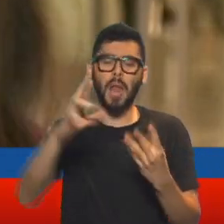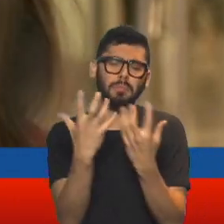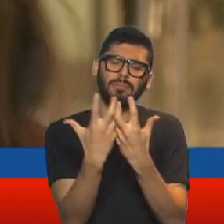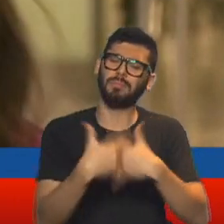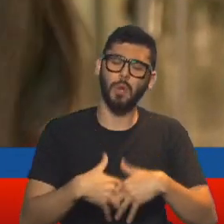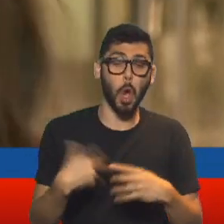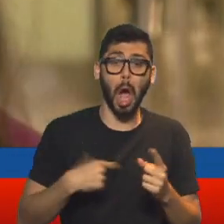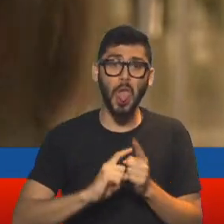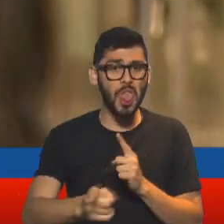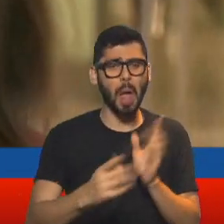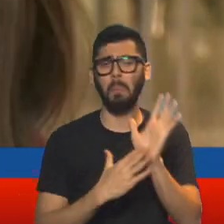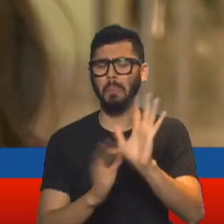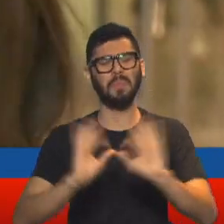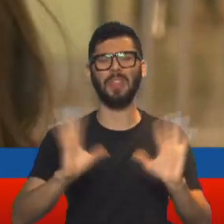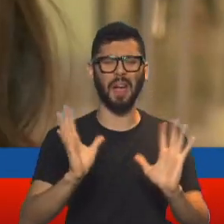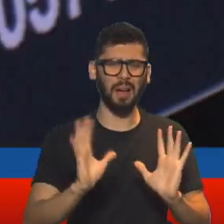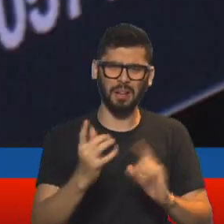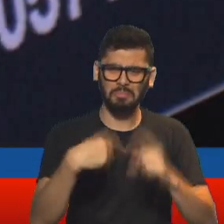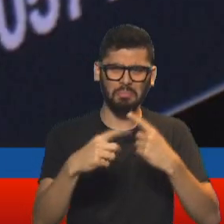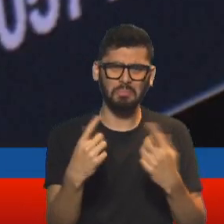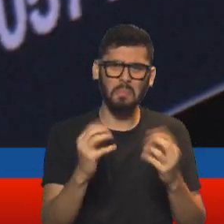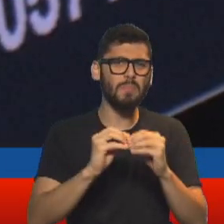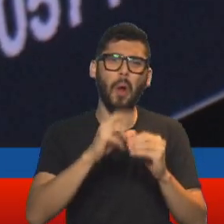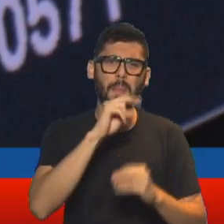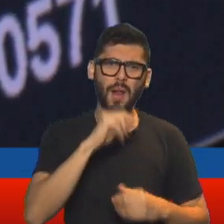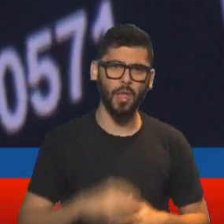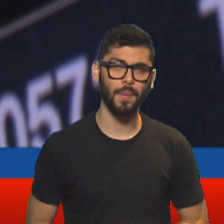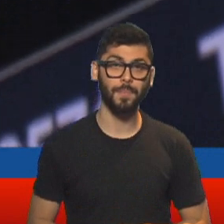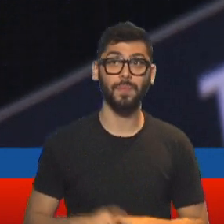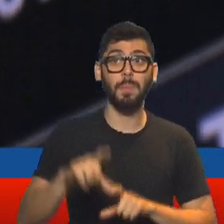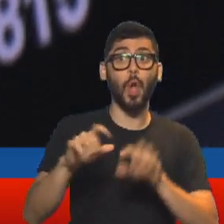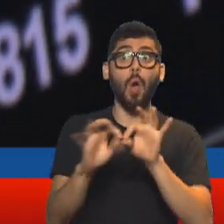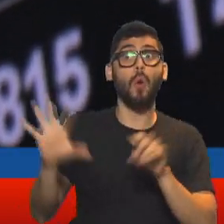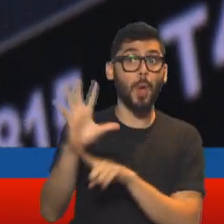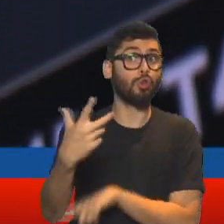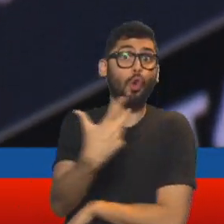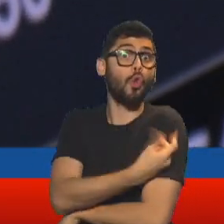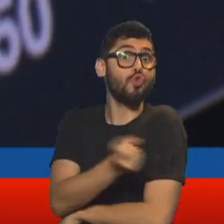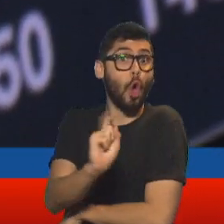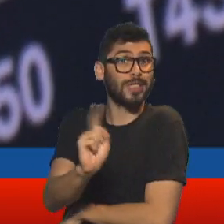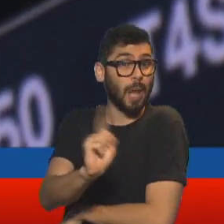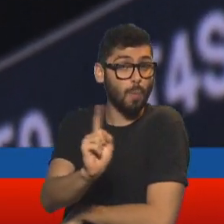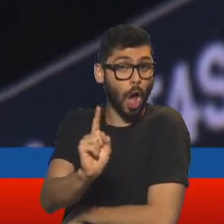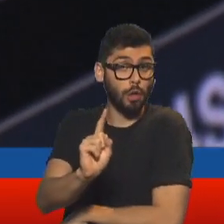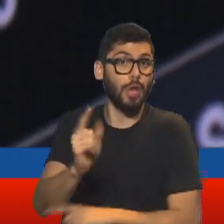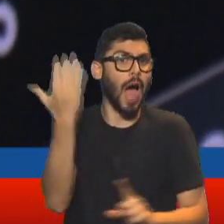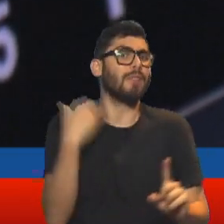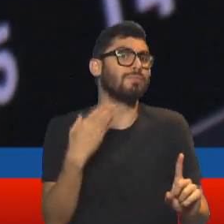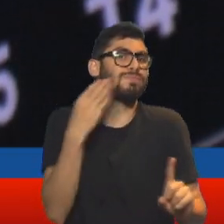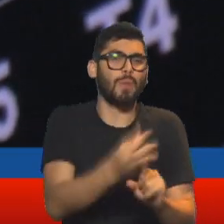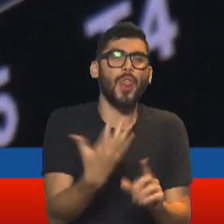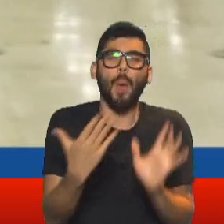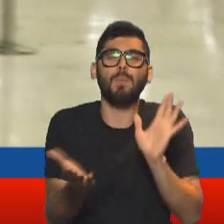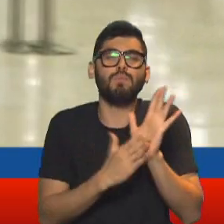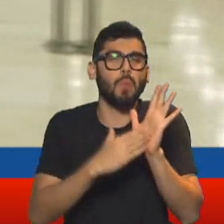pase directo ningún problema los europeos no vacunados que ya podían viajar a españa presentando una